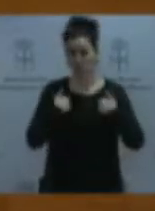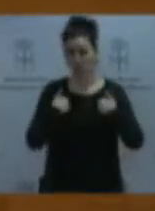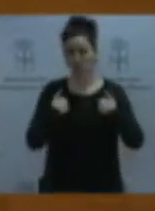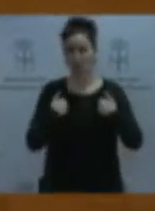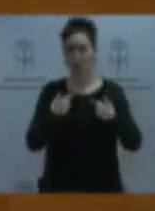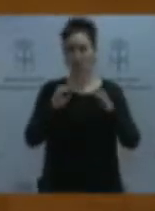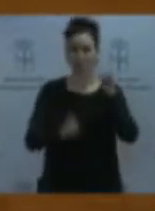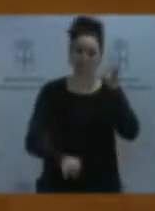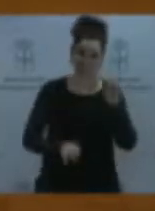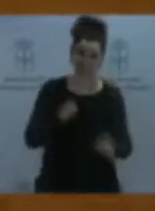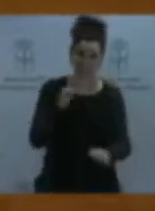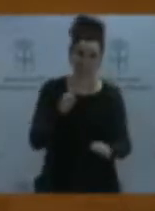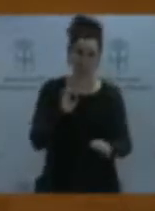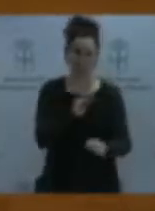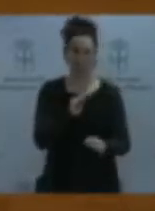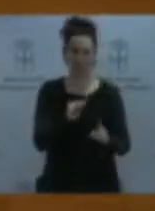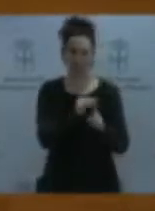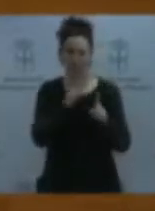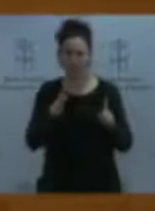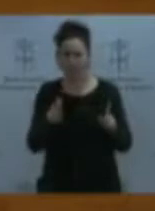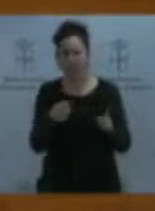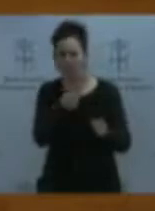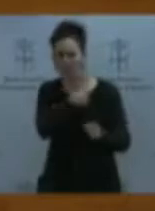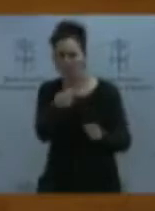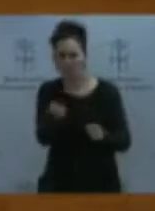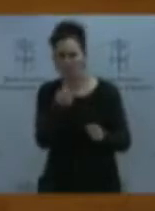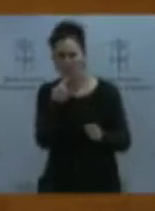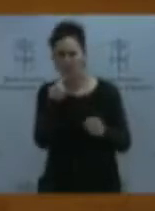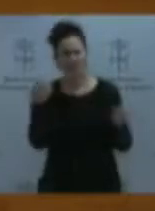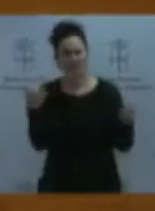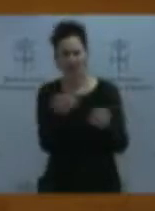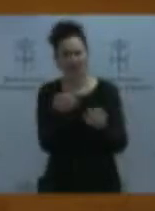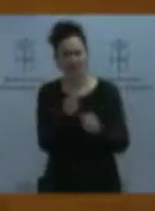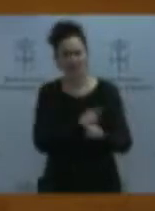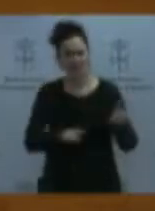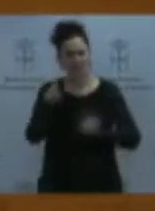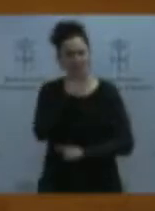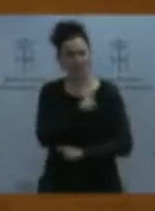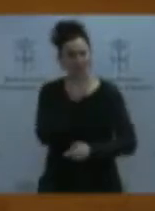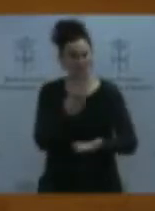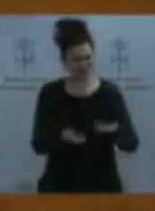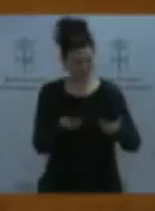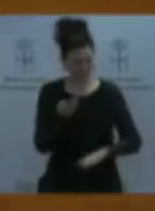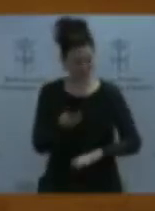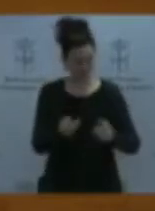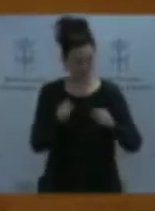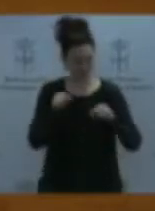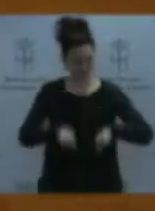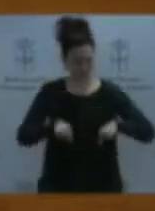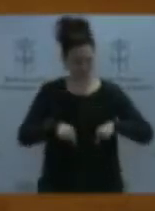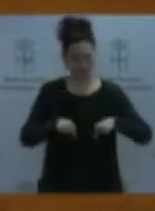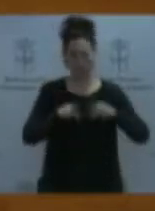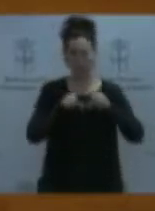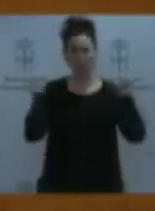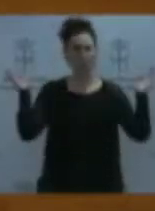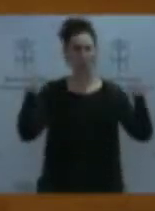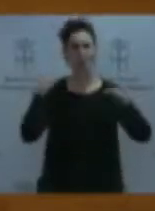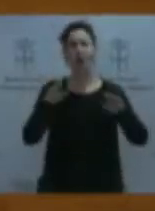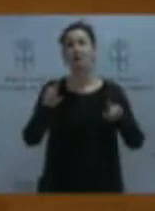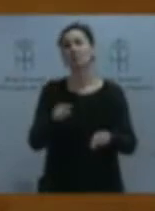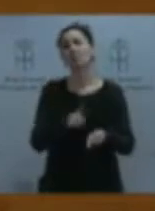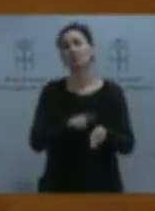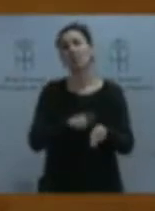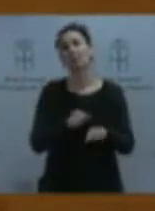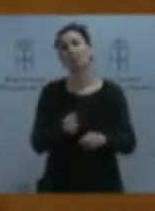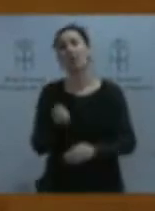las deficiencias de la justicia asturiana al tiempo que se respalda en España al Gobierno que más ha puesto en peligro el Poder Judicial